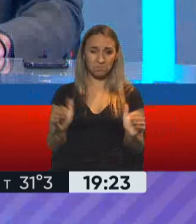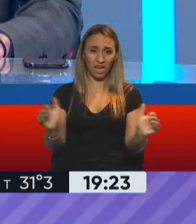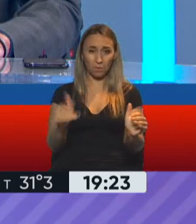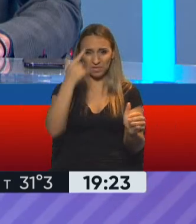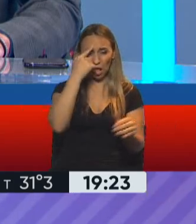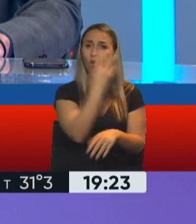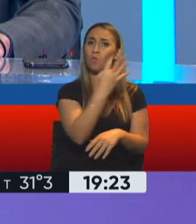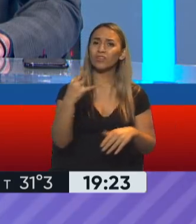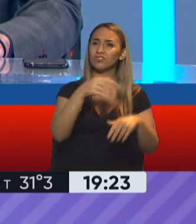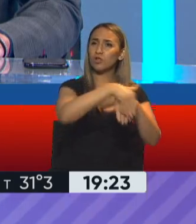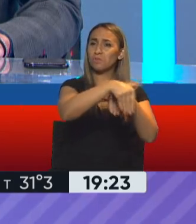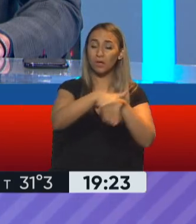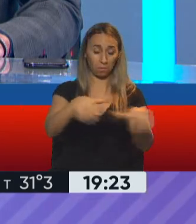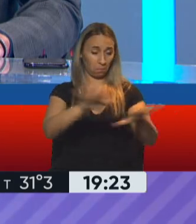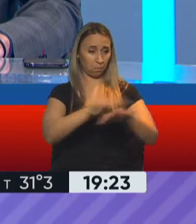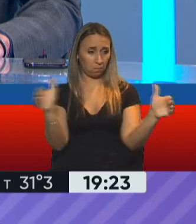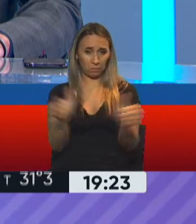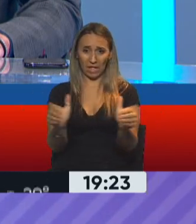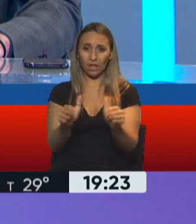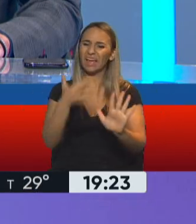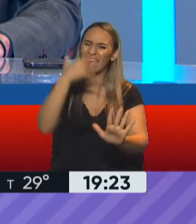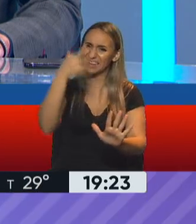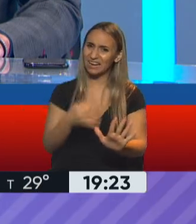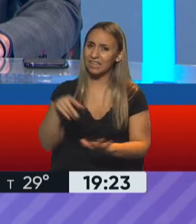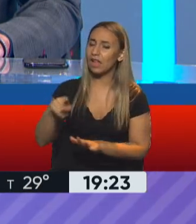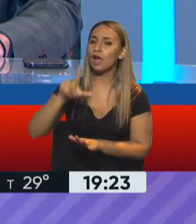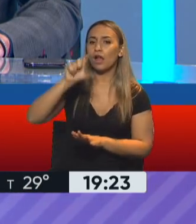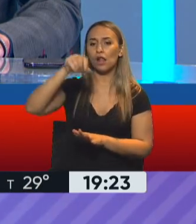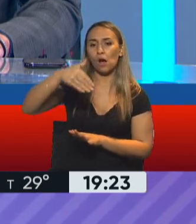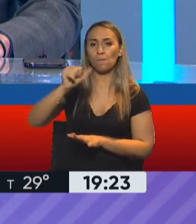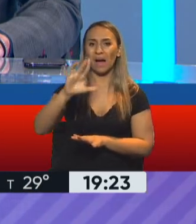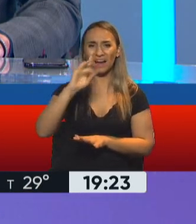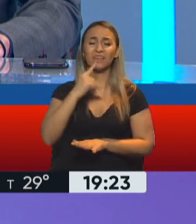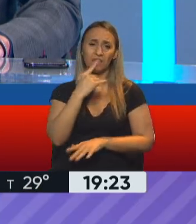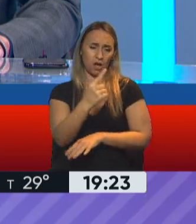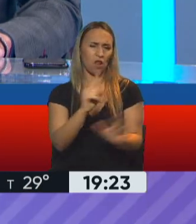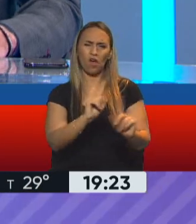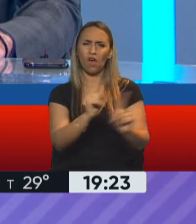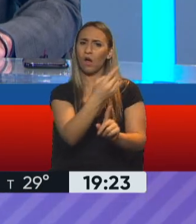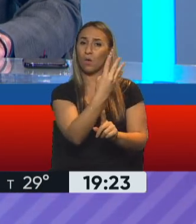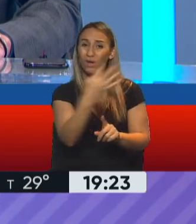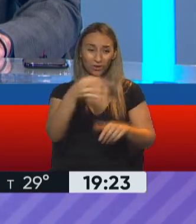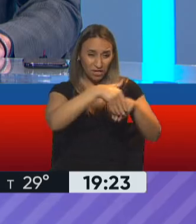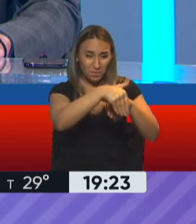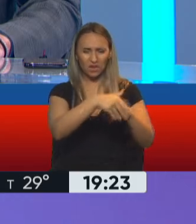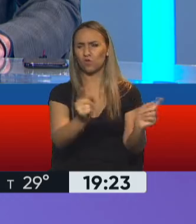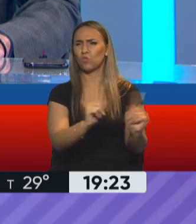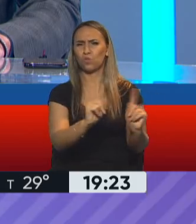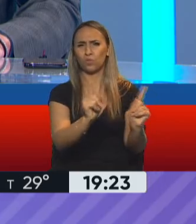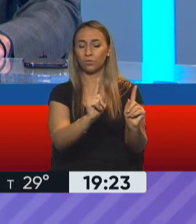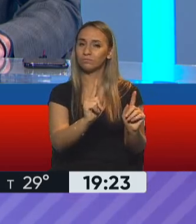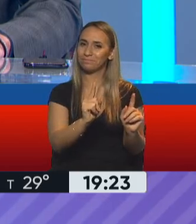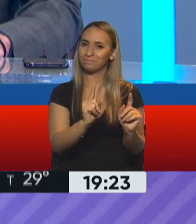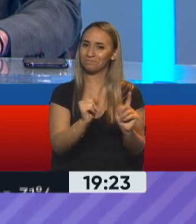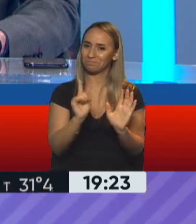en realidad Hernán Lombardi, que era organizador, lo había desmentido. Él había dicho que no estaba. Él había desmentido, había dicho que no estaban los 400 micros. De hecho, fue